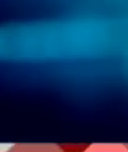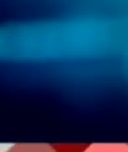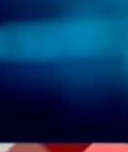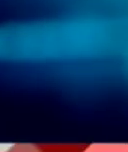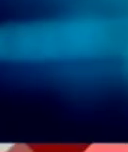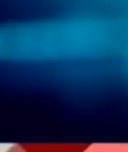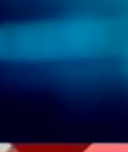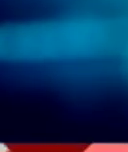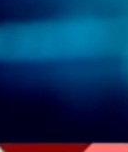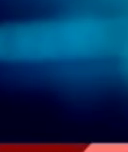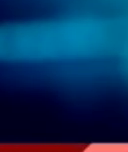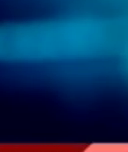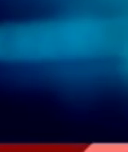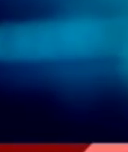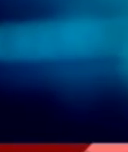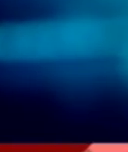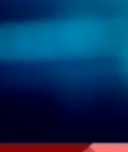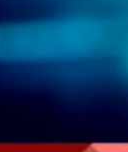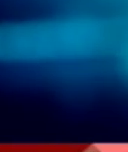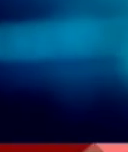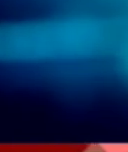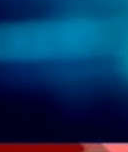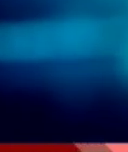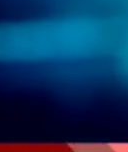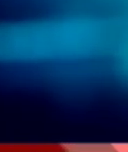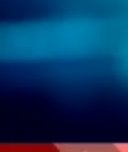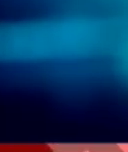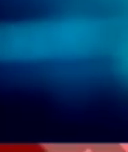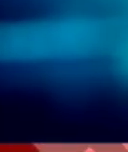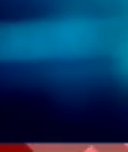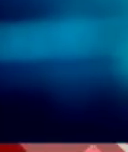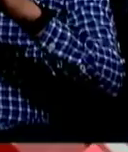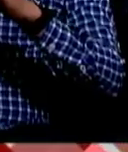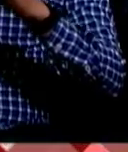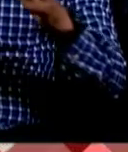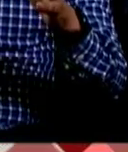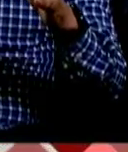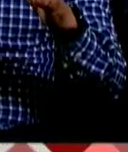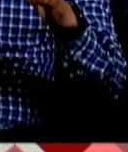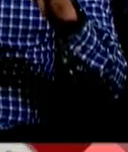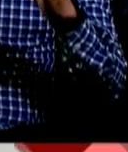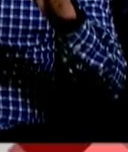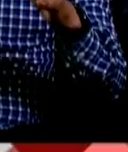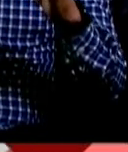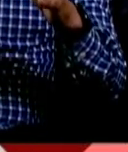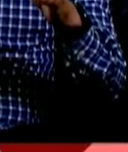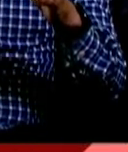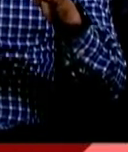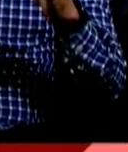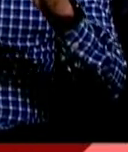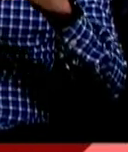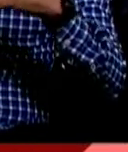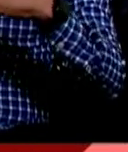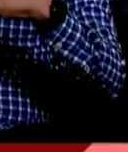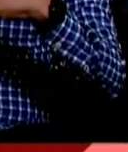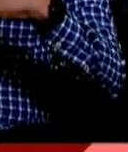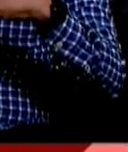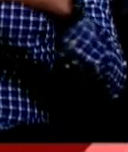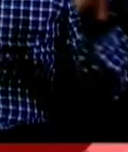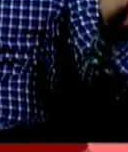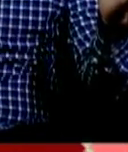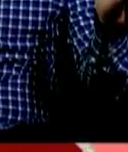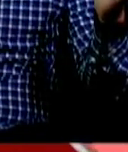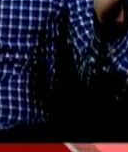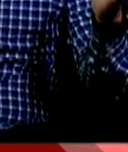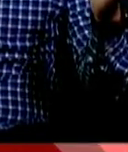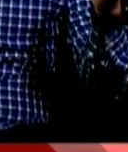entrenado para responder todo tipo de preguntas sobre las elecciones presidenciales en México, llamado EMI. Ya habíamos platicado de este bot